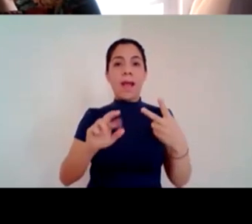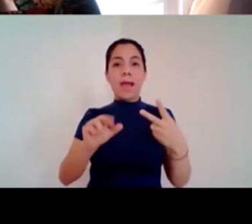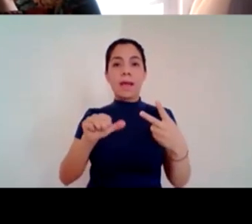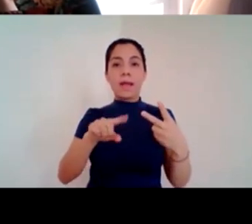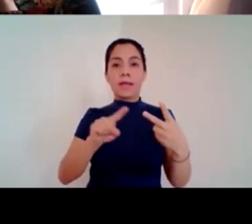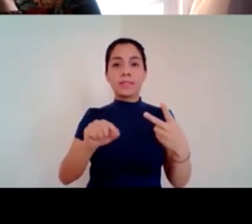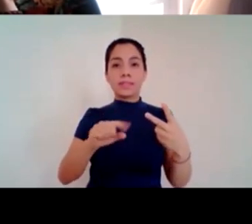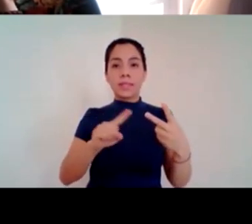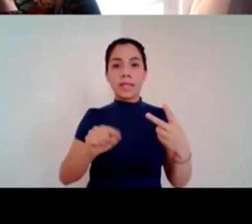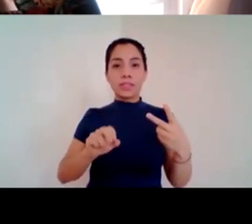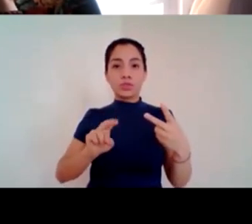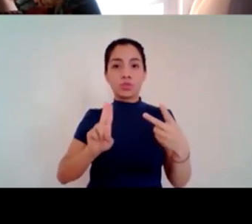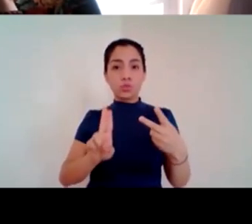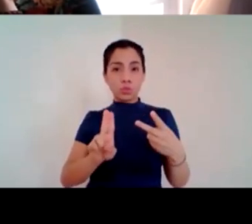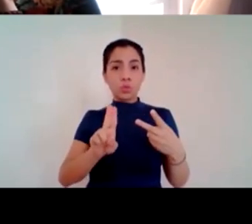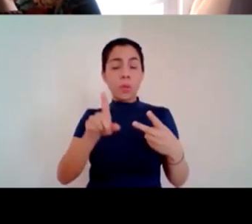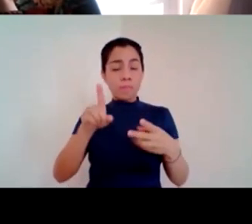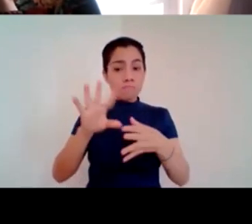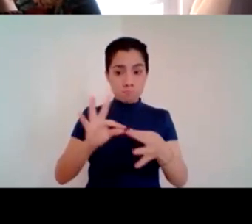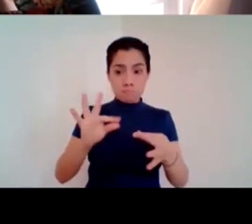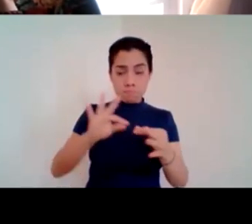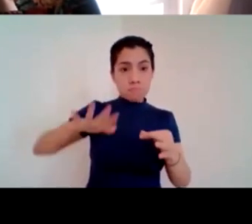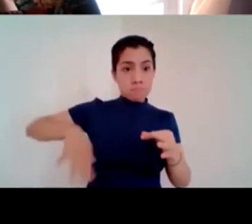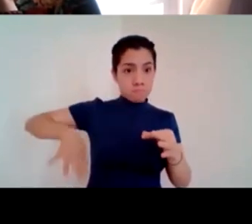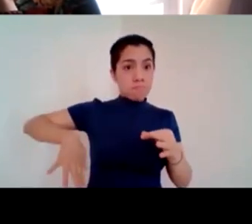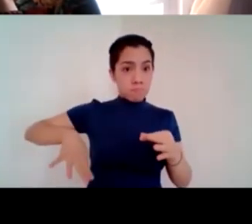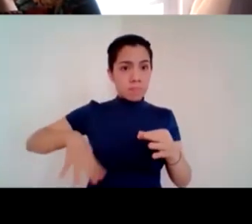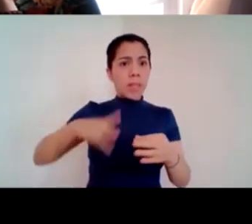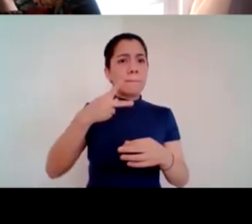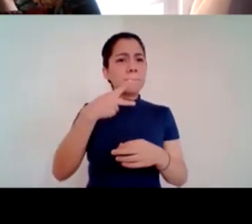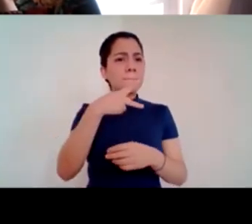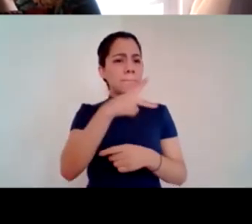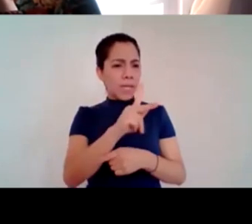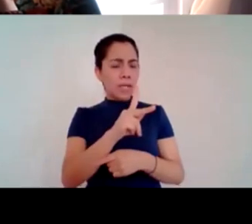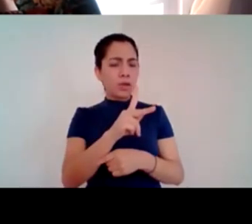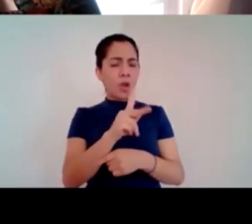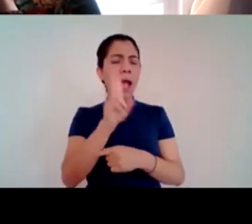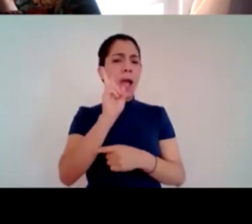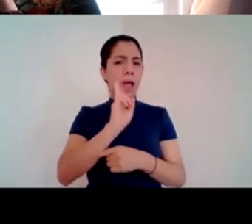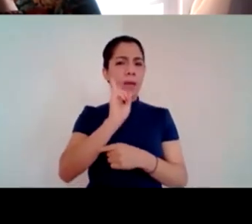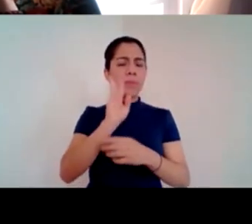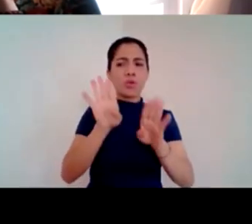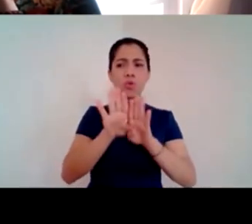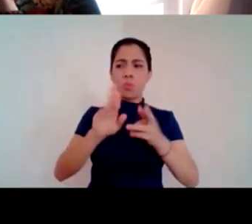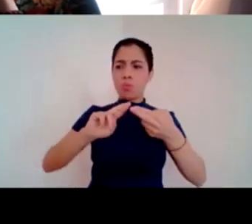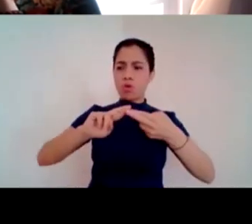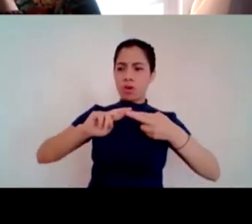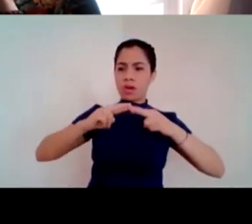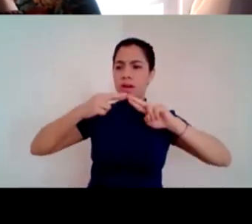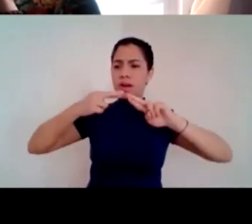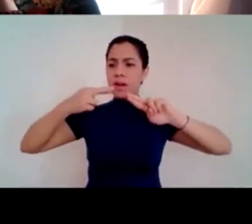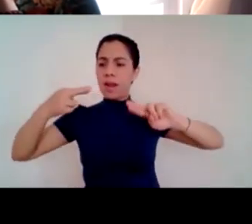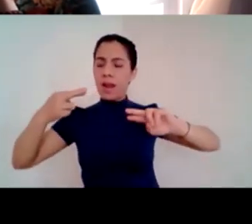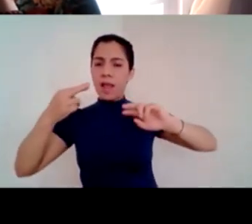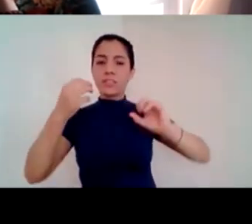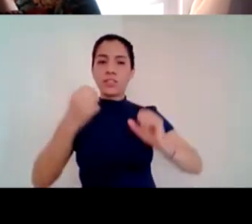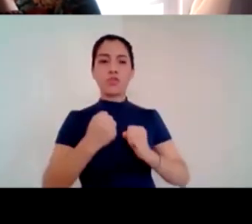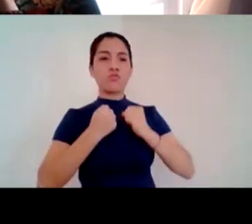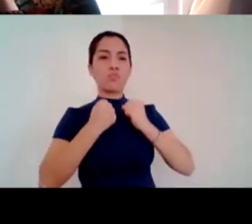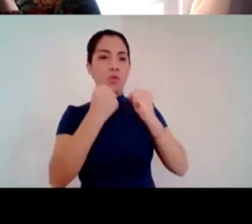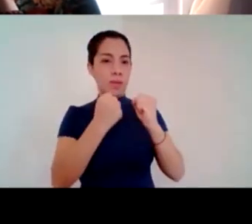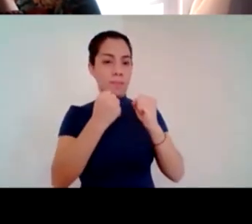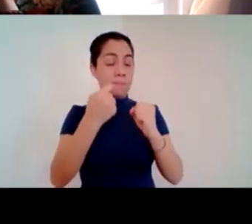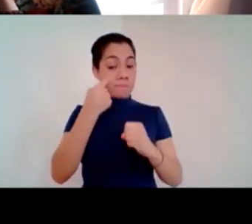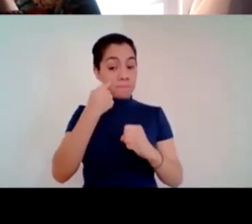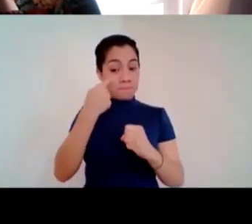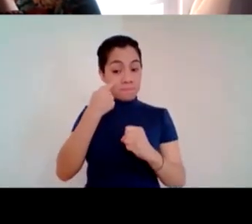pero esto indica una relación de poder es decir ¿cuál es el rol del adulto